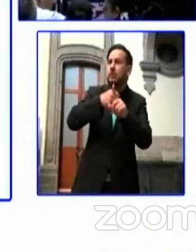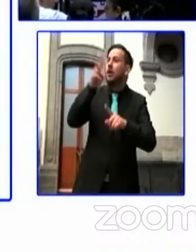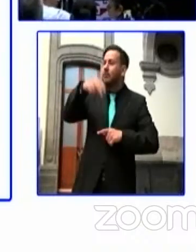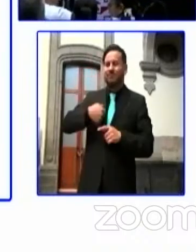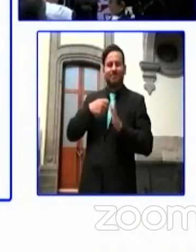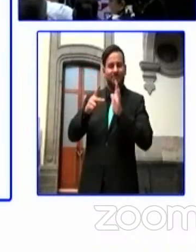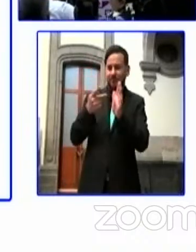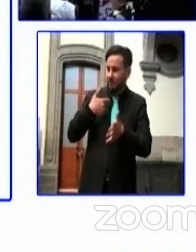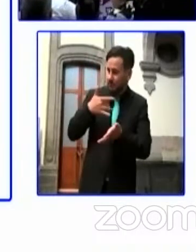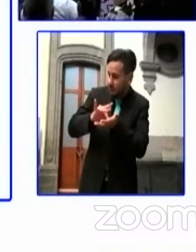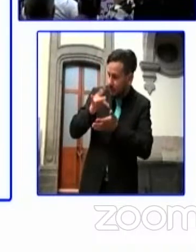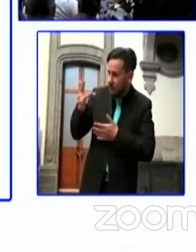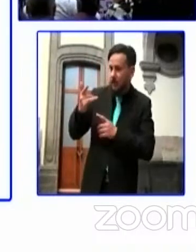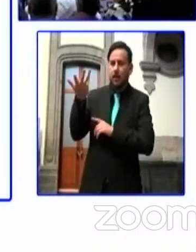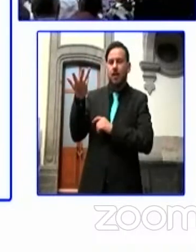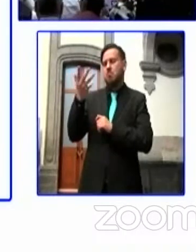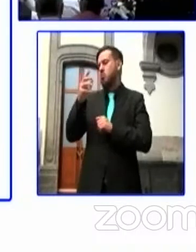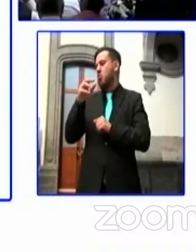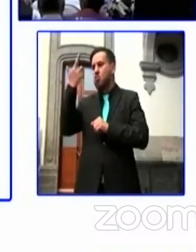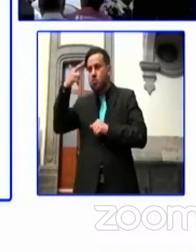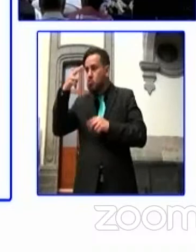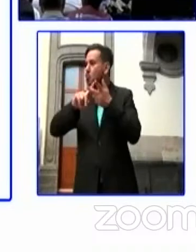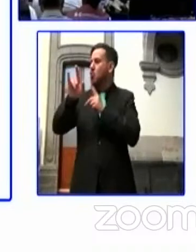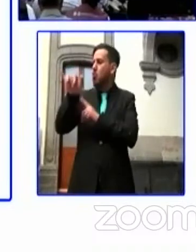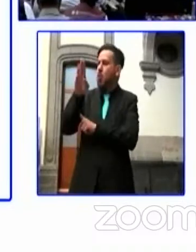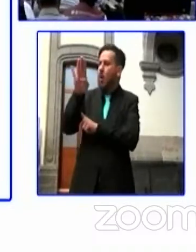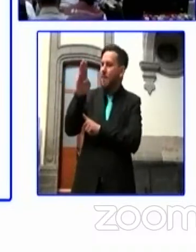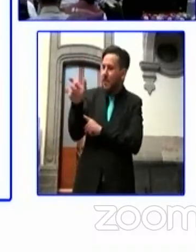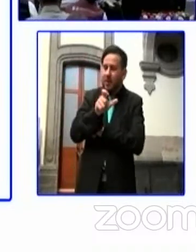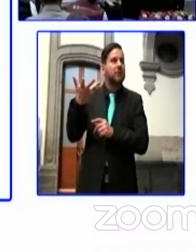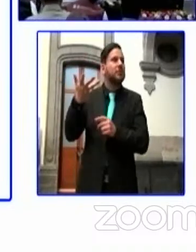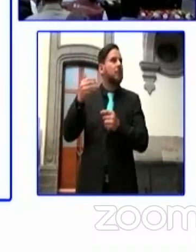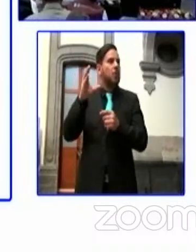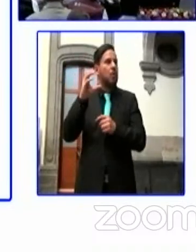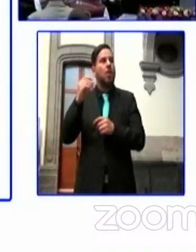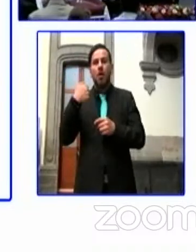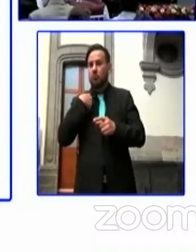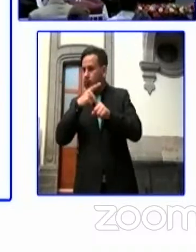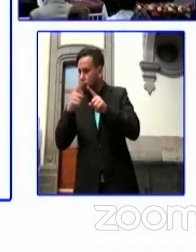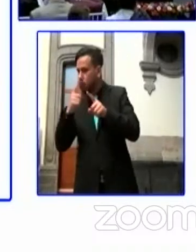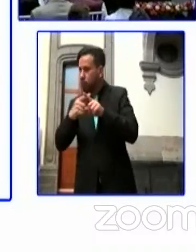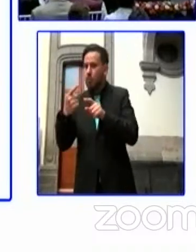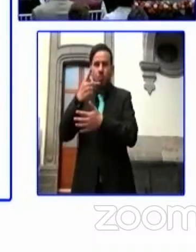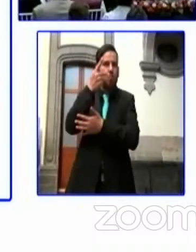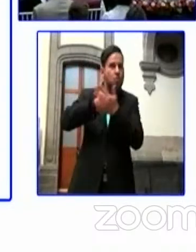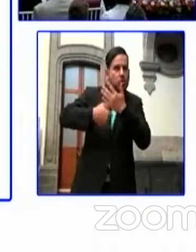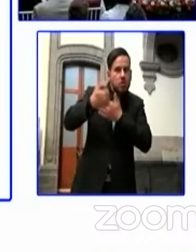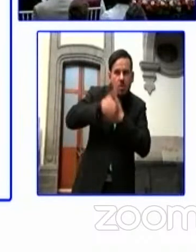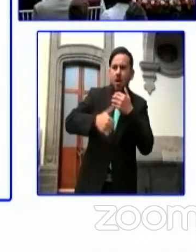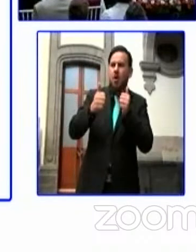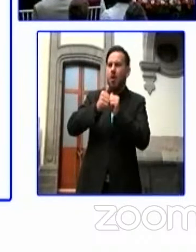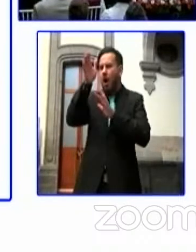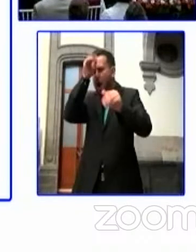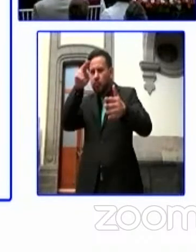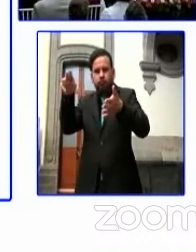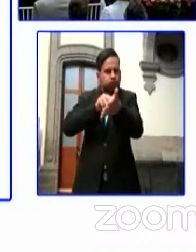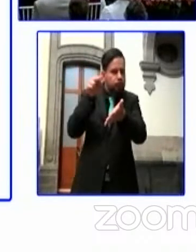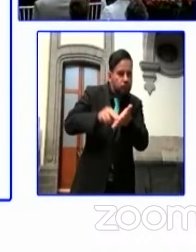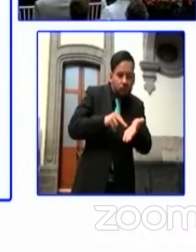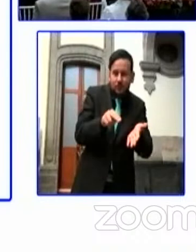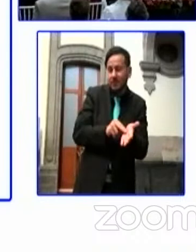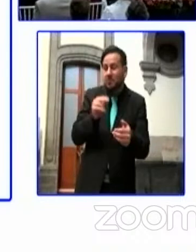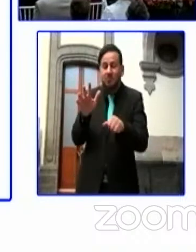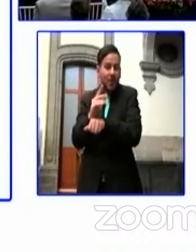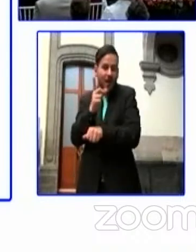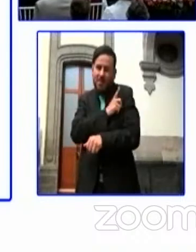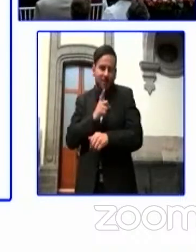a Ruth, a Cuamex, por estas importantes firmas de proyectos, de convenios, porque tenemos